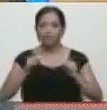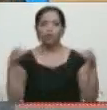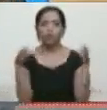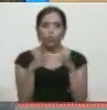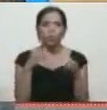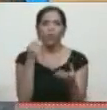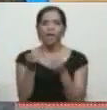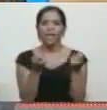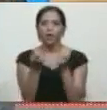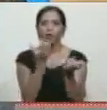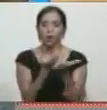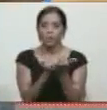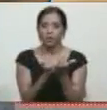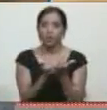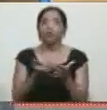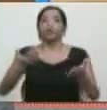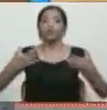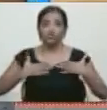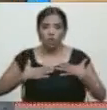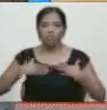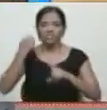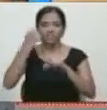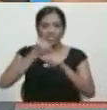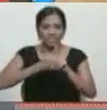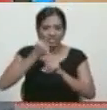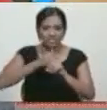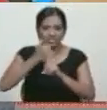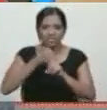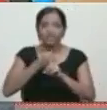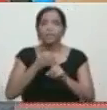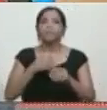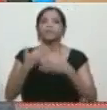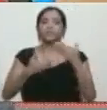defiendo un proceso revolucionario que es el proceso del pueblo.